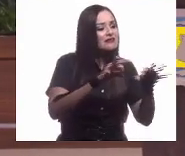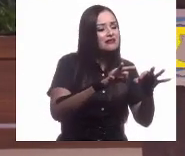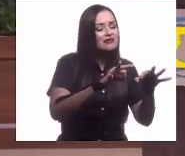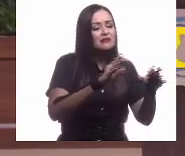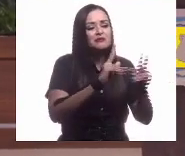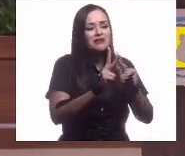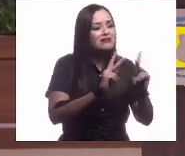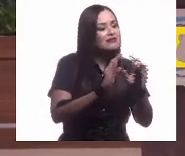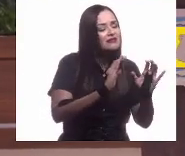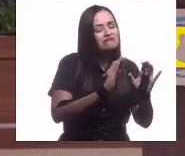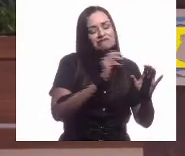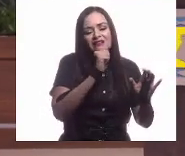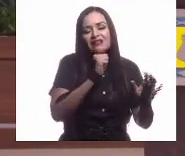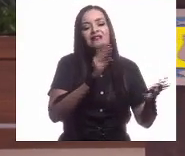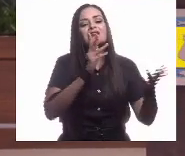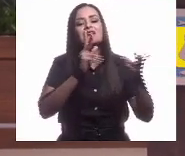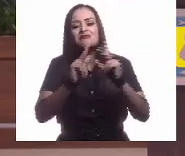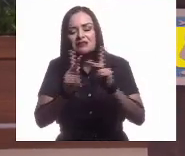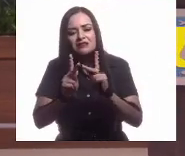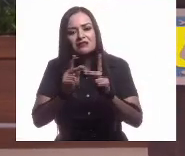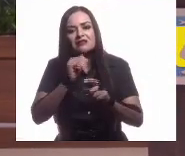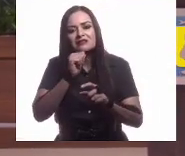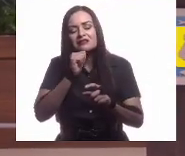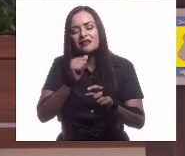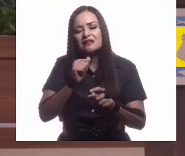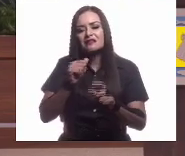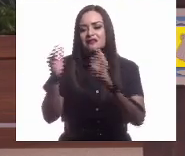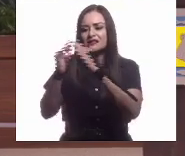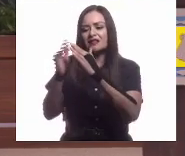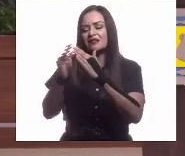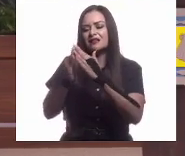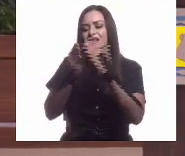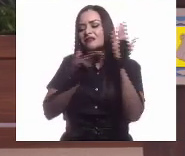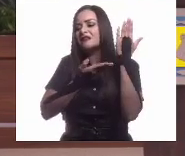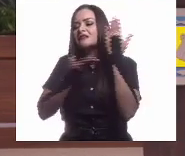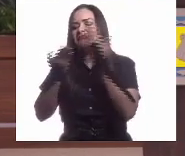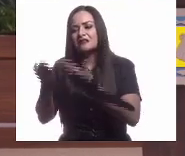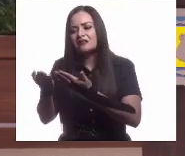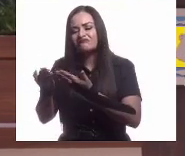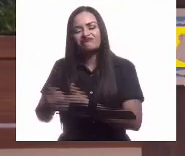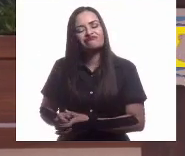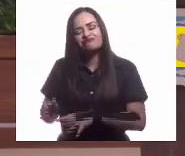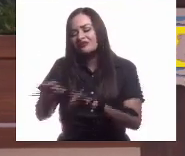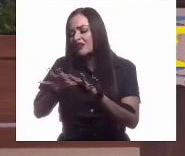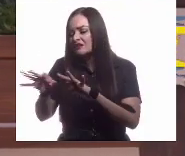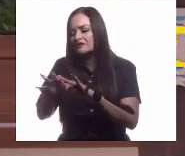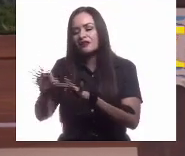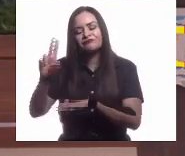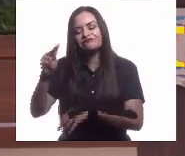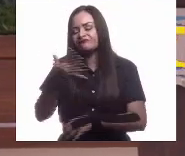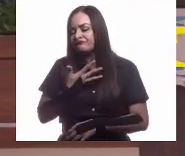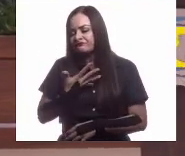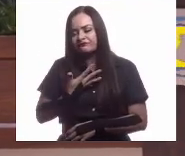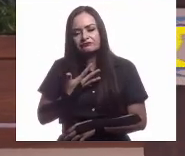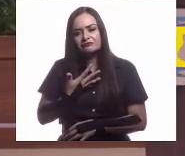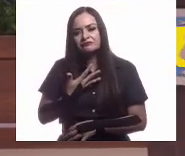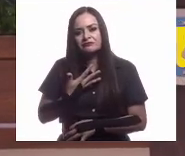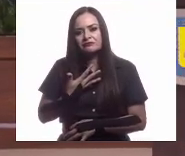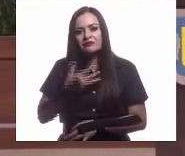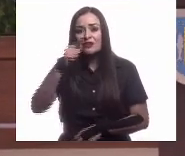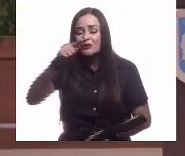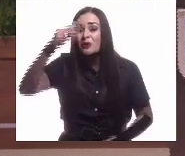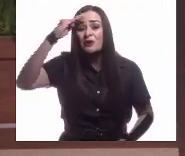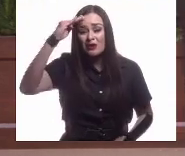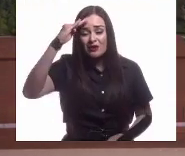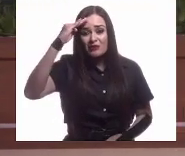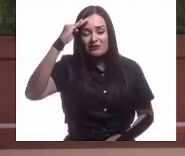un par de meses desempleado y tener que llegar a ese seno del hogar y decir que no consiguió el empleo. Ahora